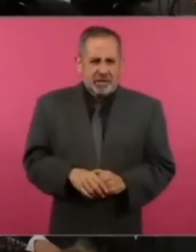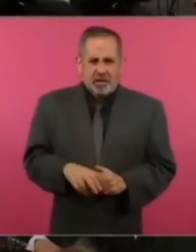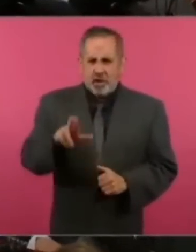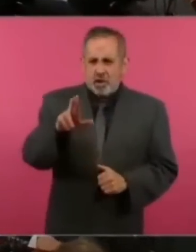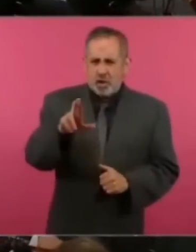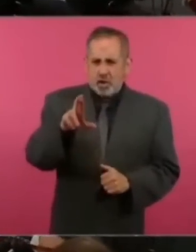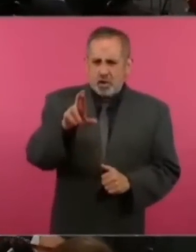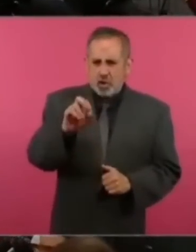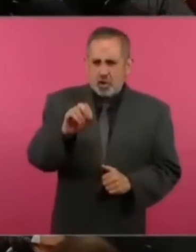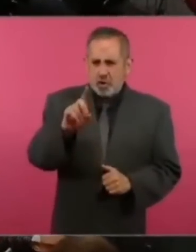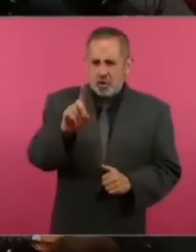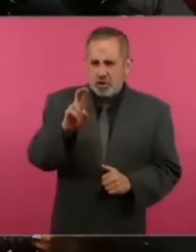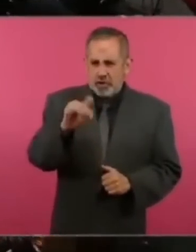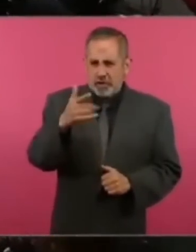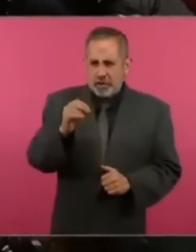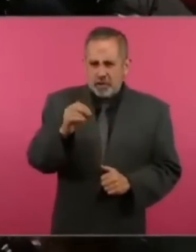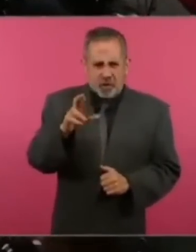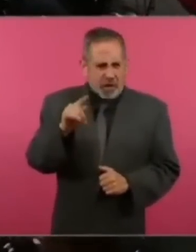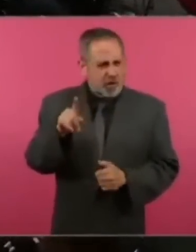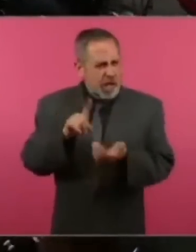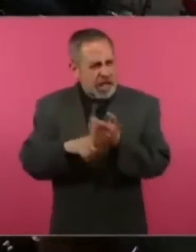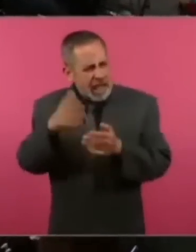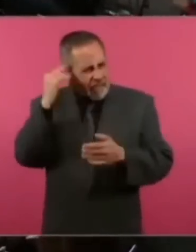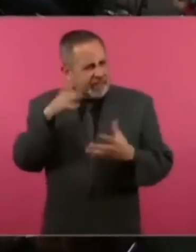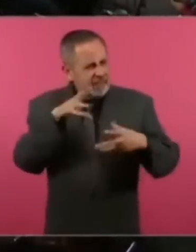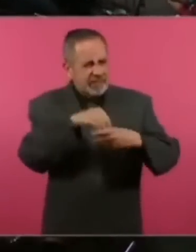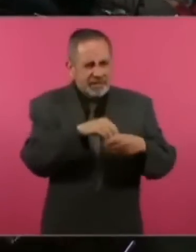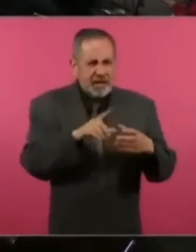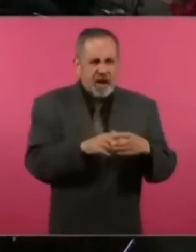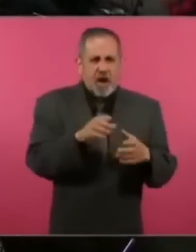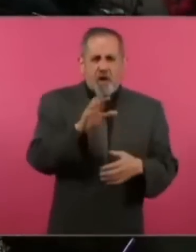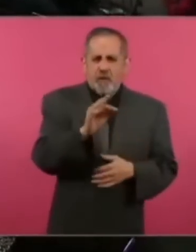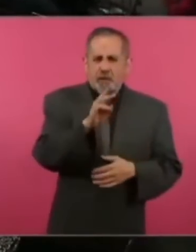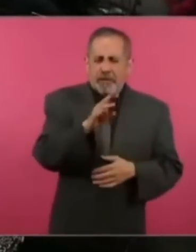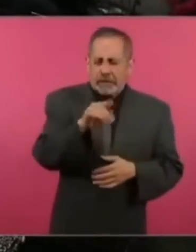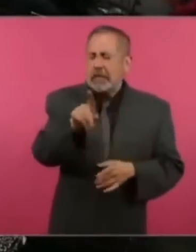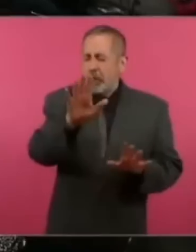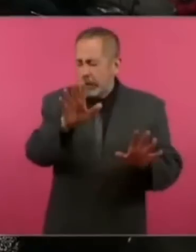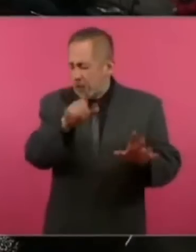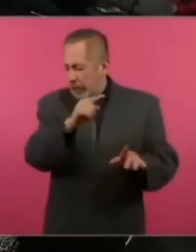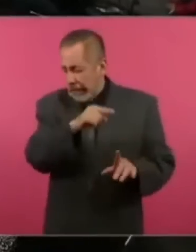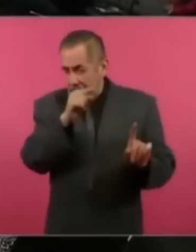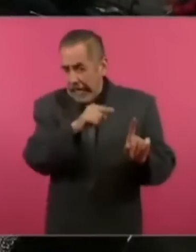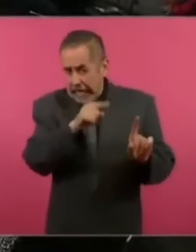Rodrigo Rato. Fue del fondo, ¿no? Del Fondo Monetario Internacional. Bueno, me acuerdo